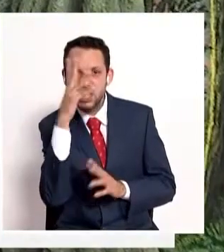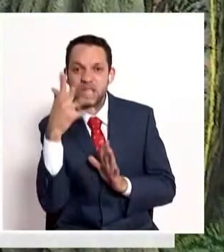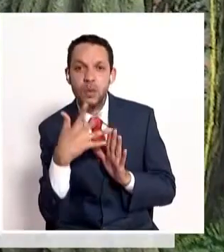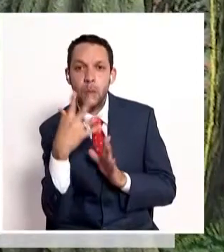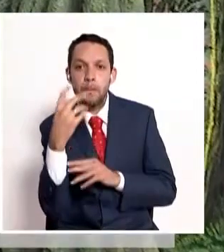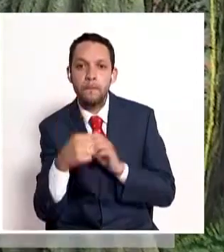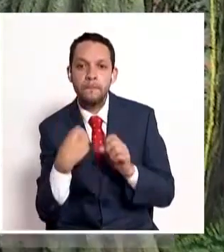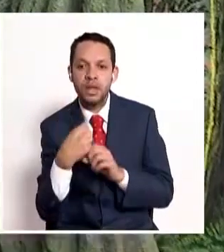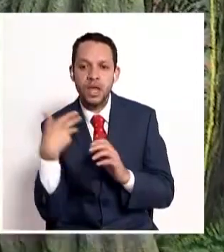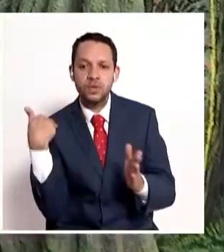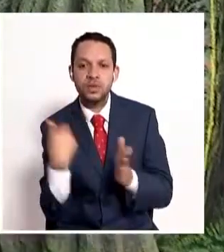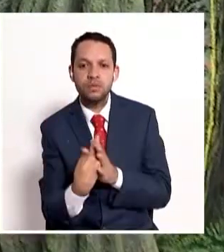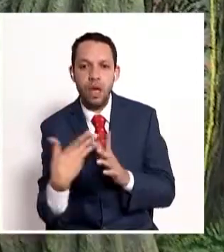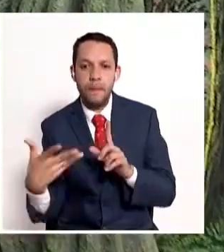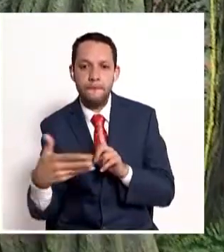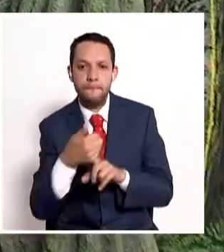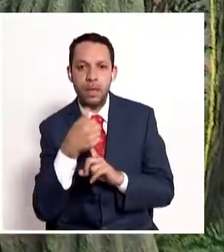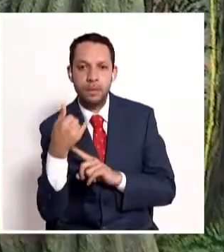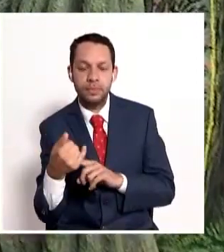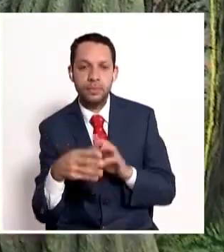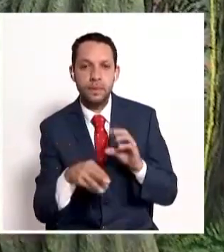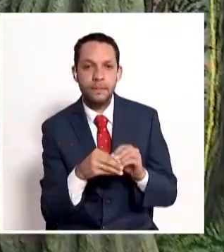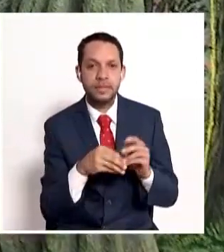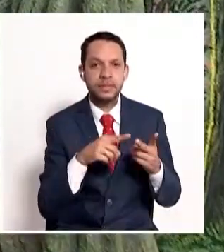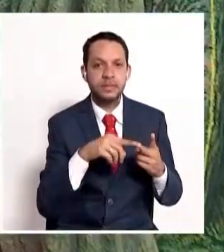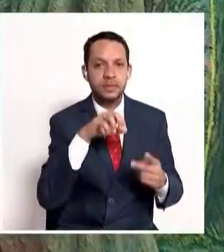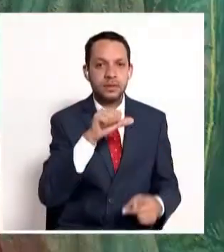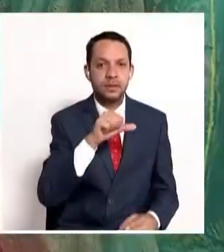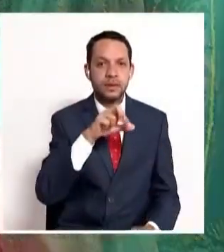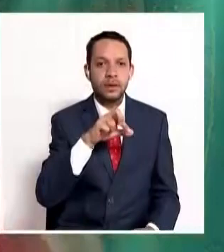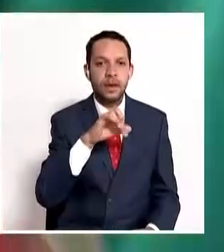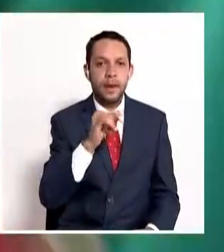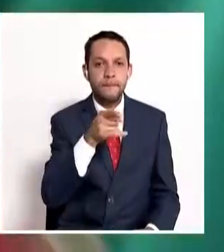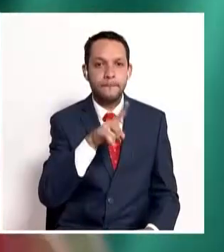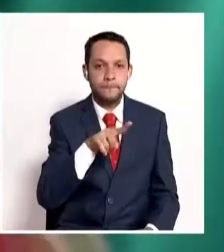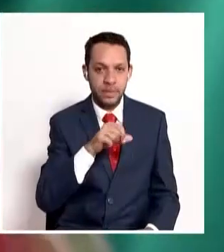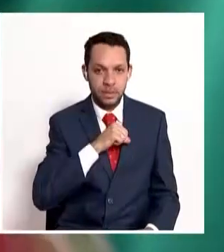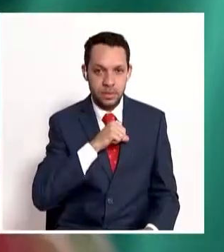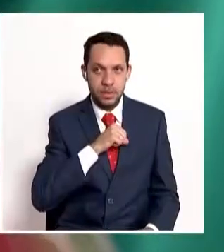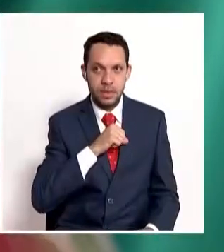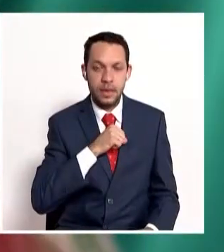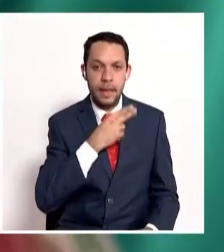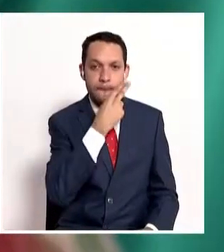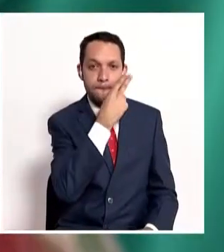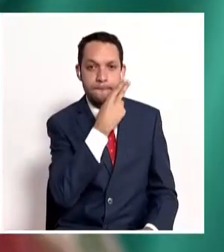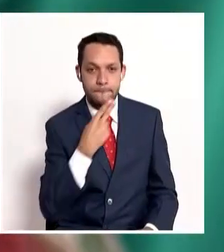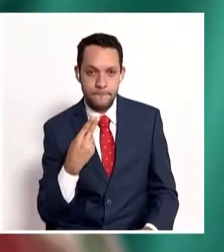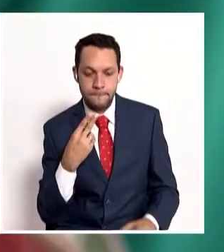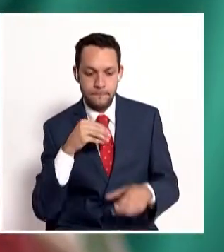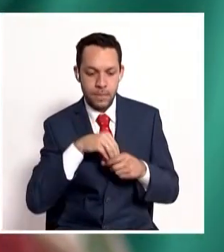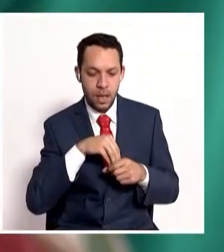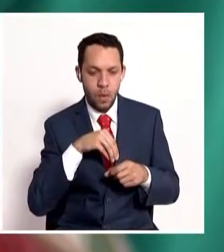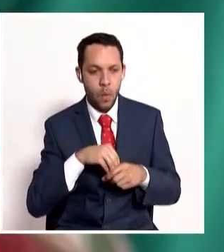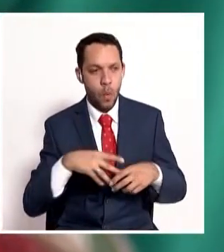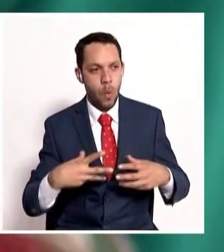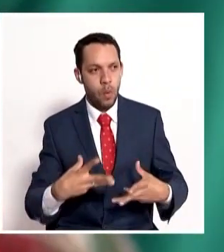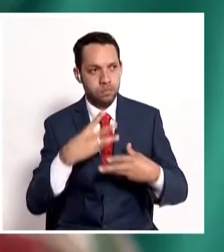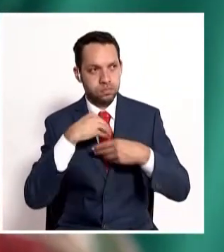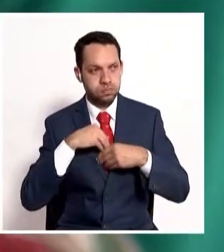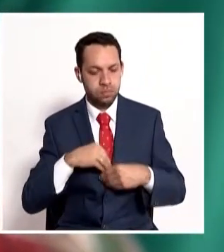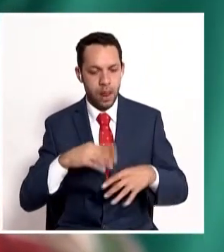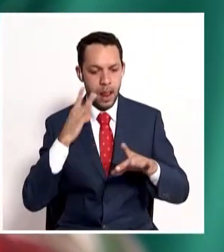años sabía qué lápiz califica es un componente que trae la miel y deposita la abeja porque tiene propiedades antisépticas